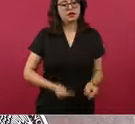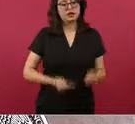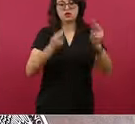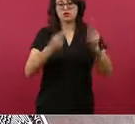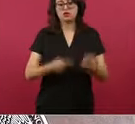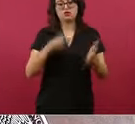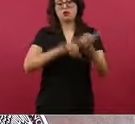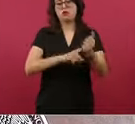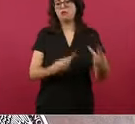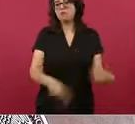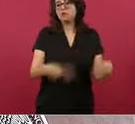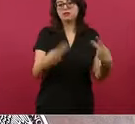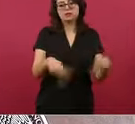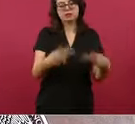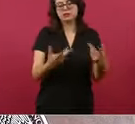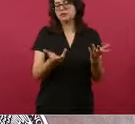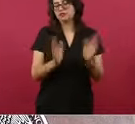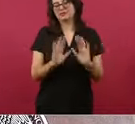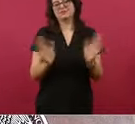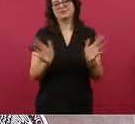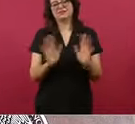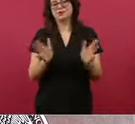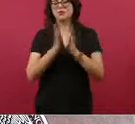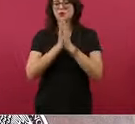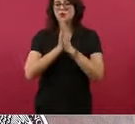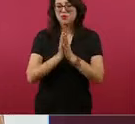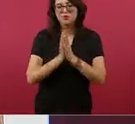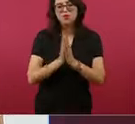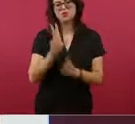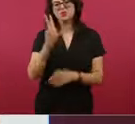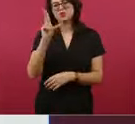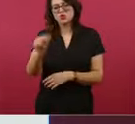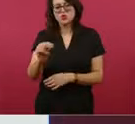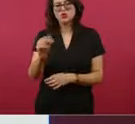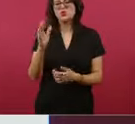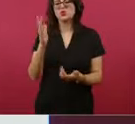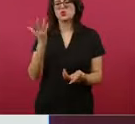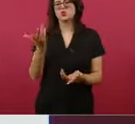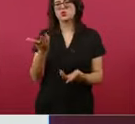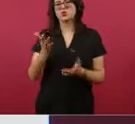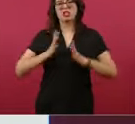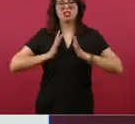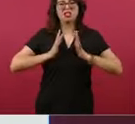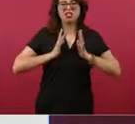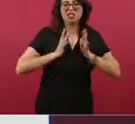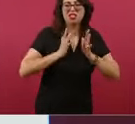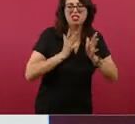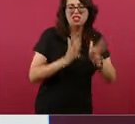engañar, verifiquen la información y no caigan en estos fraudes.